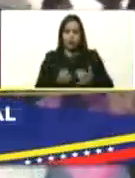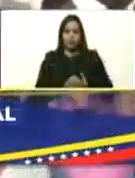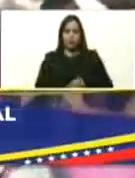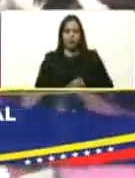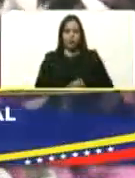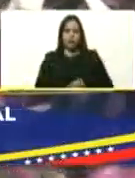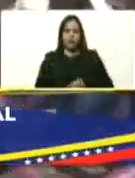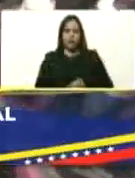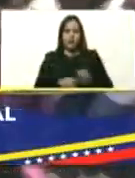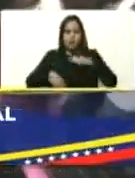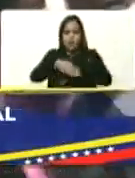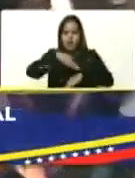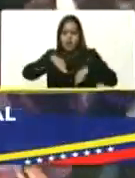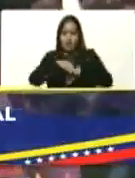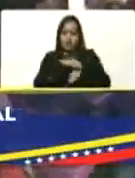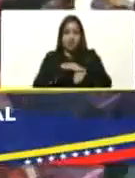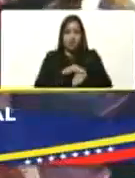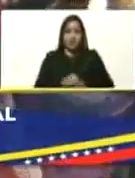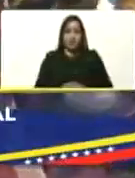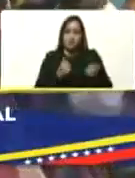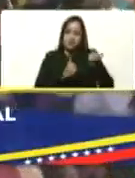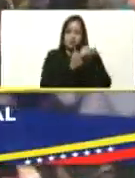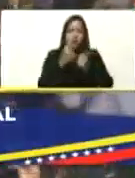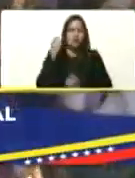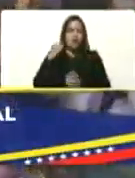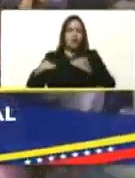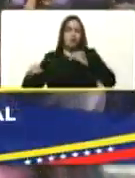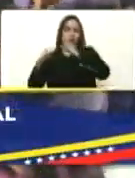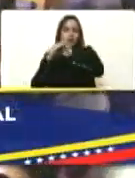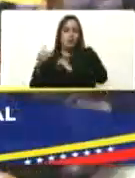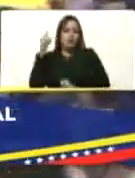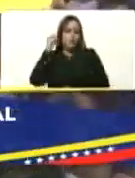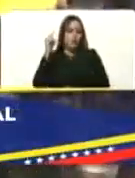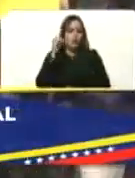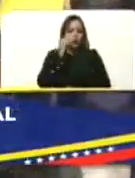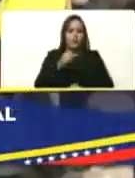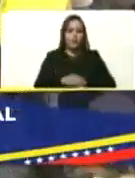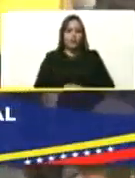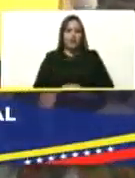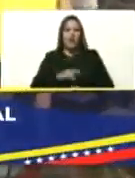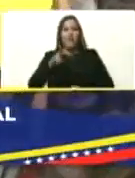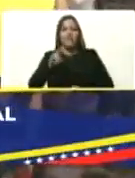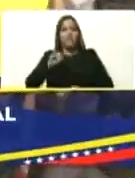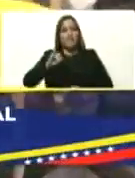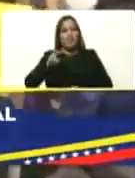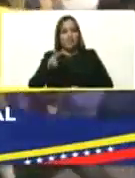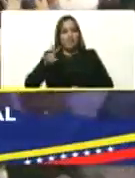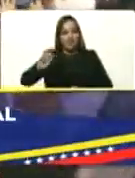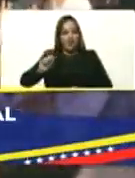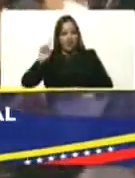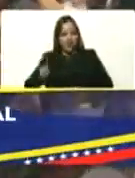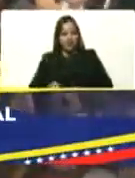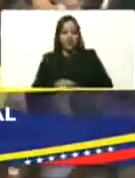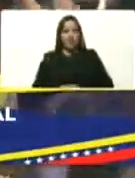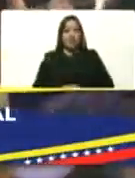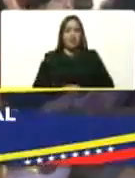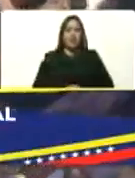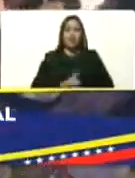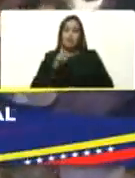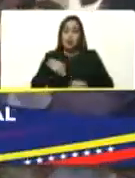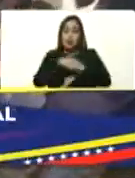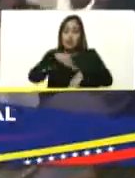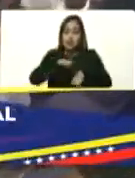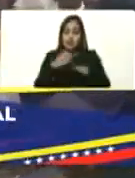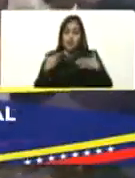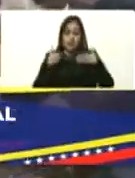la ministra del Poder Popular para la Mujer y la Igualdad de Género, Diva Guzmán, la ministra del Poder Popular para la Salud, la